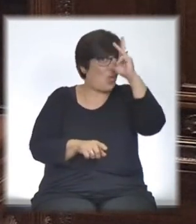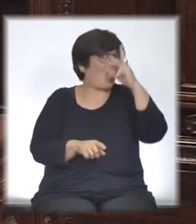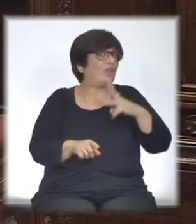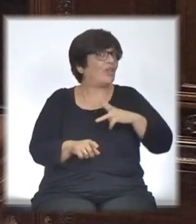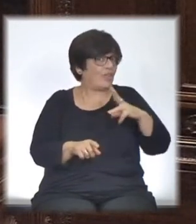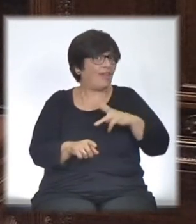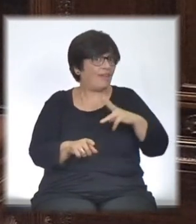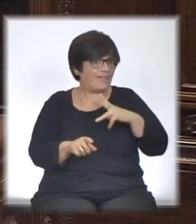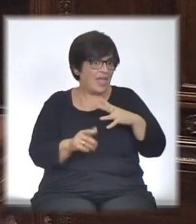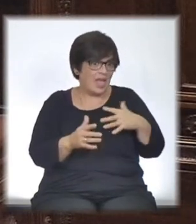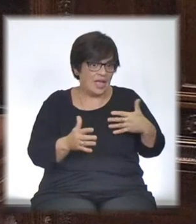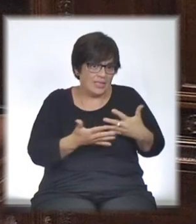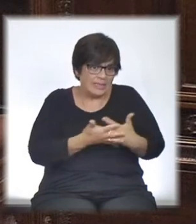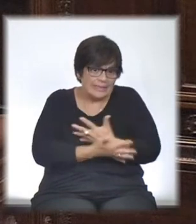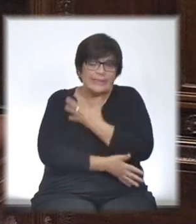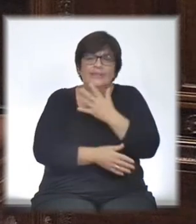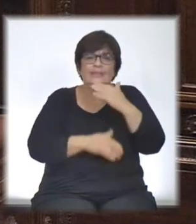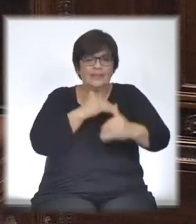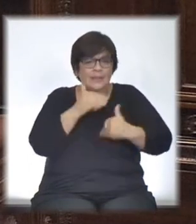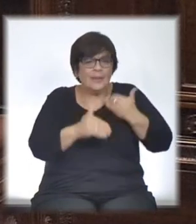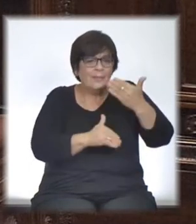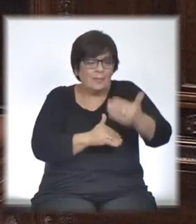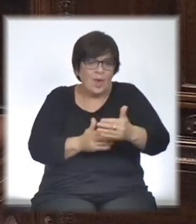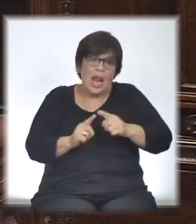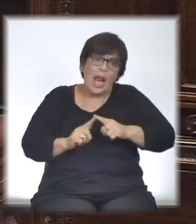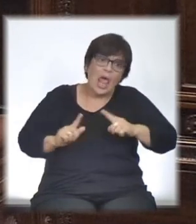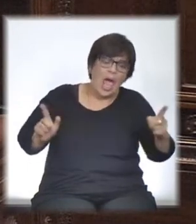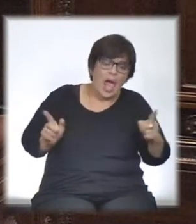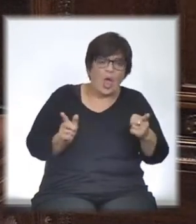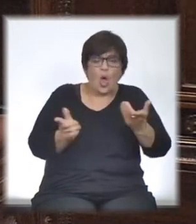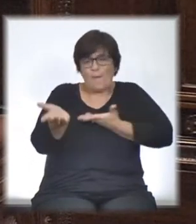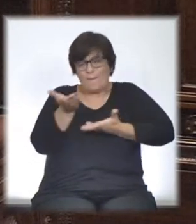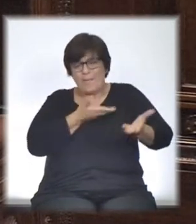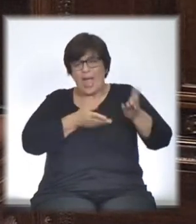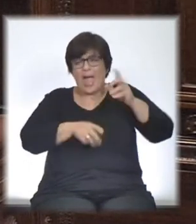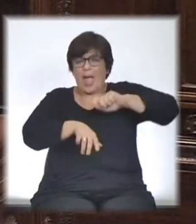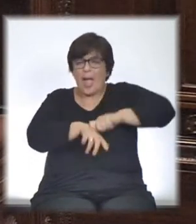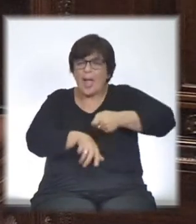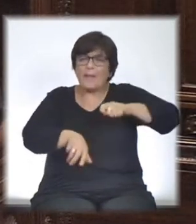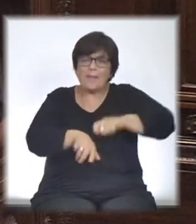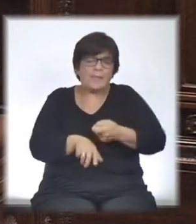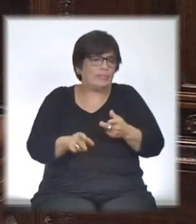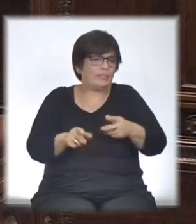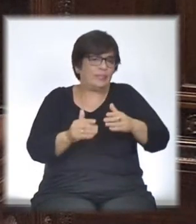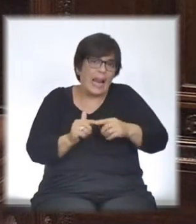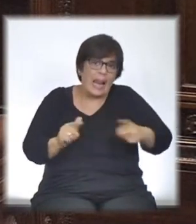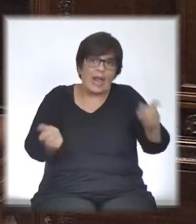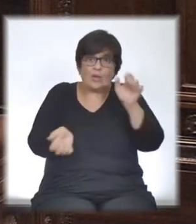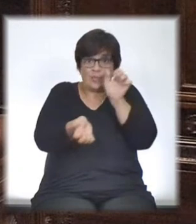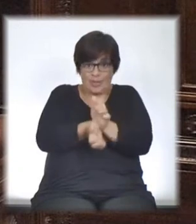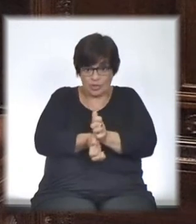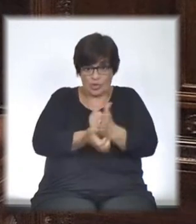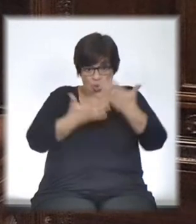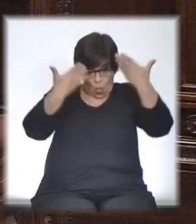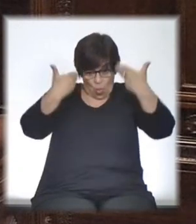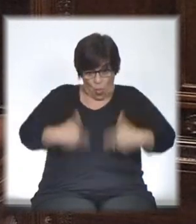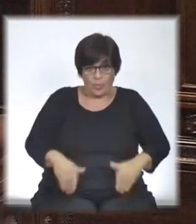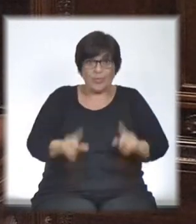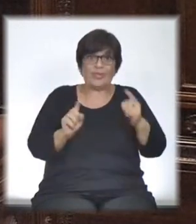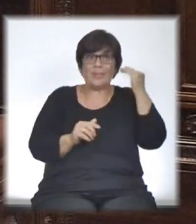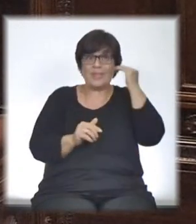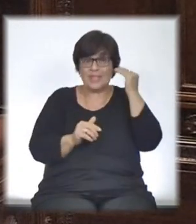hoy enfrentan las consecuencias de la prisión prolongada y las torturas, obviamente en su salud física y